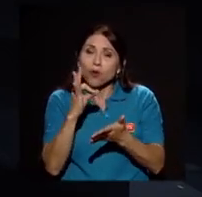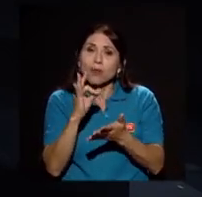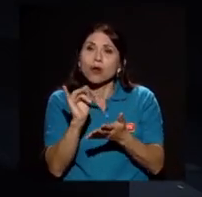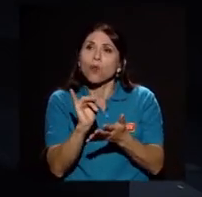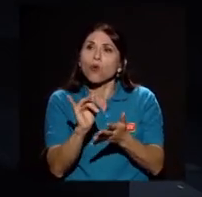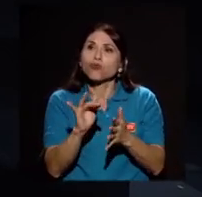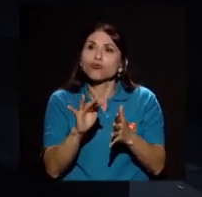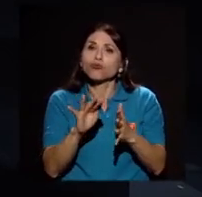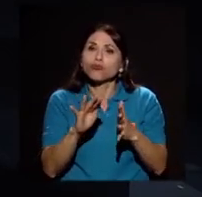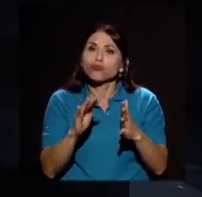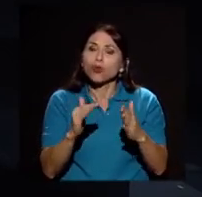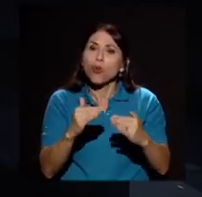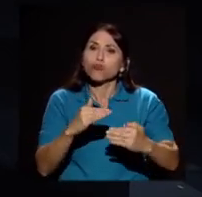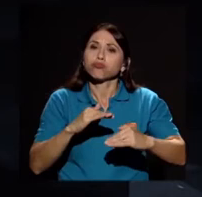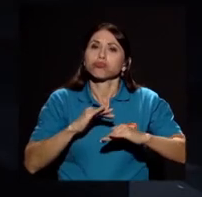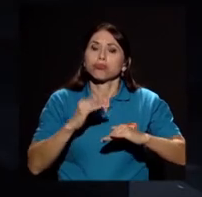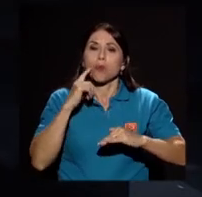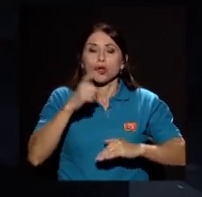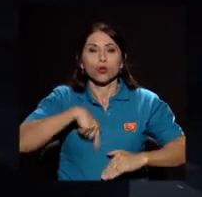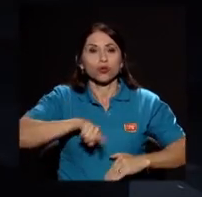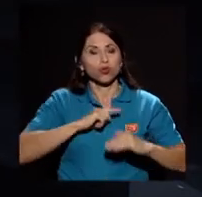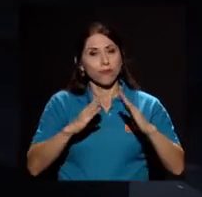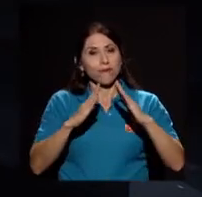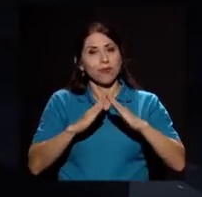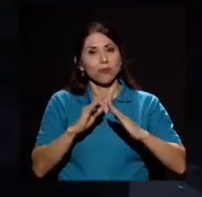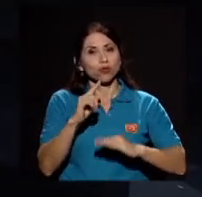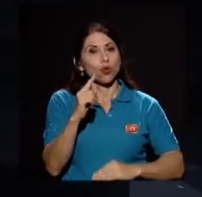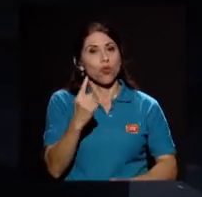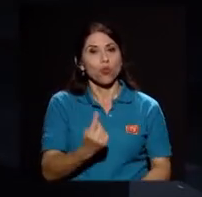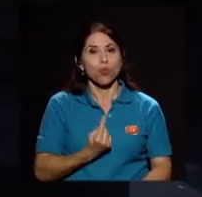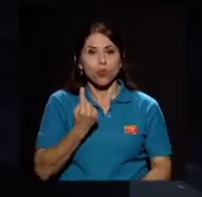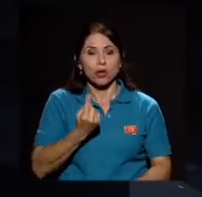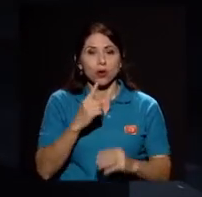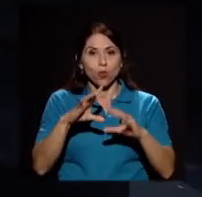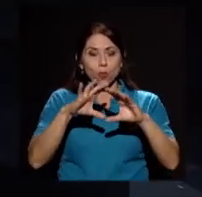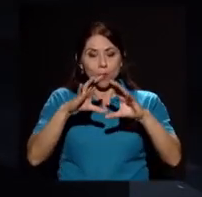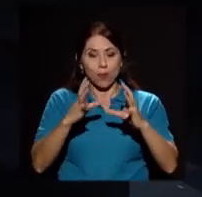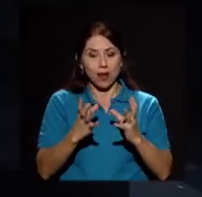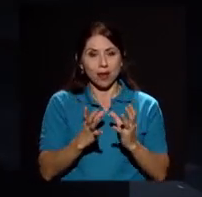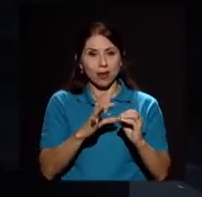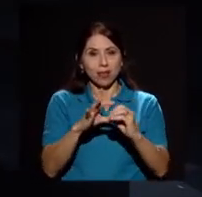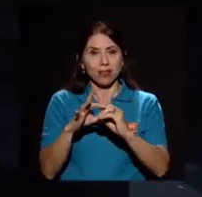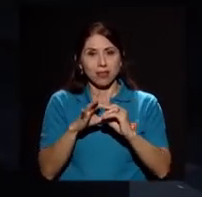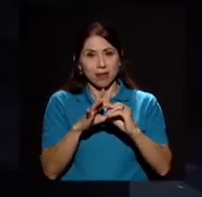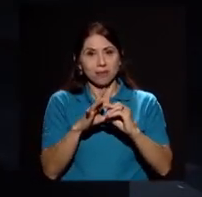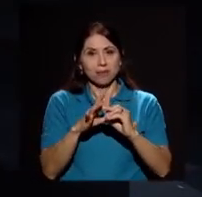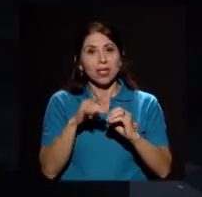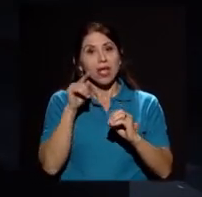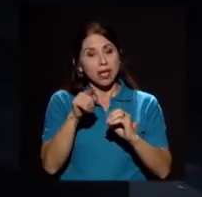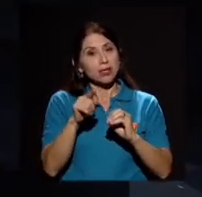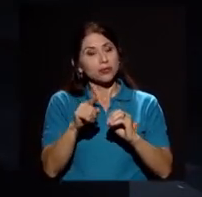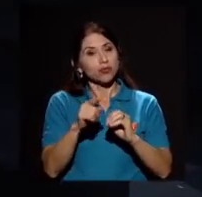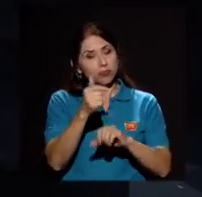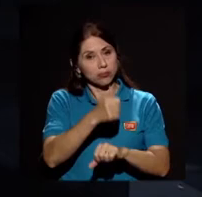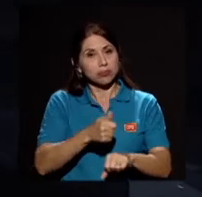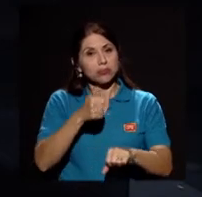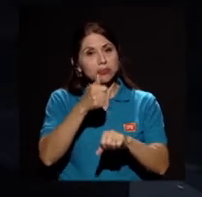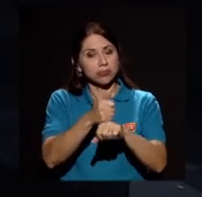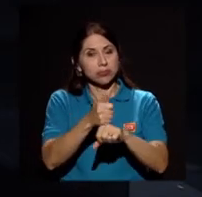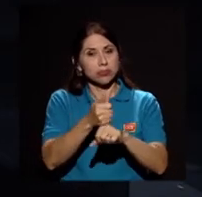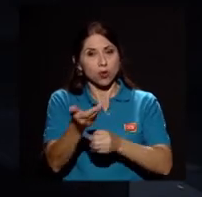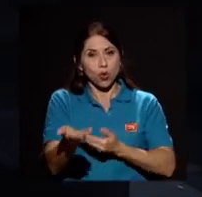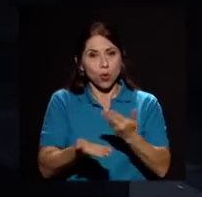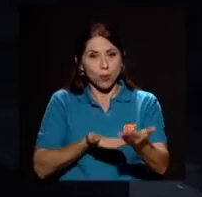único planeta y eso me parece que marca esa cooperación entre costa rica y